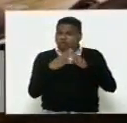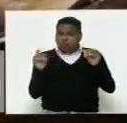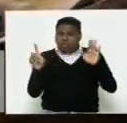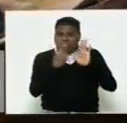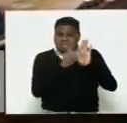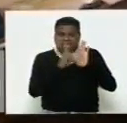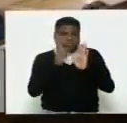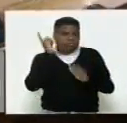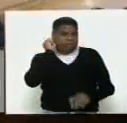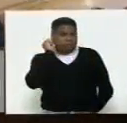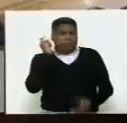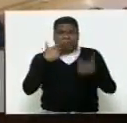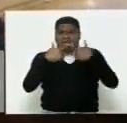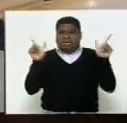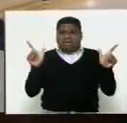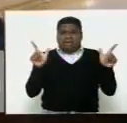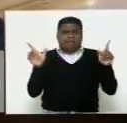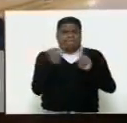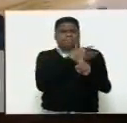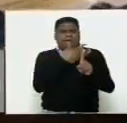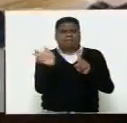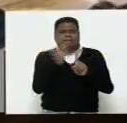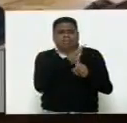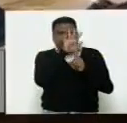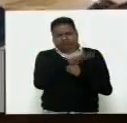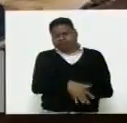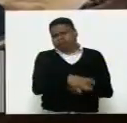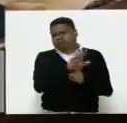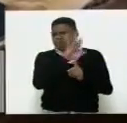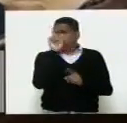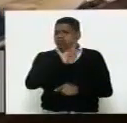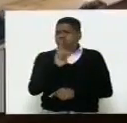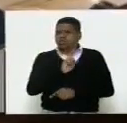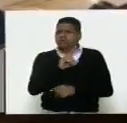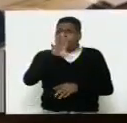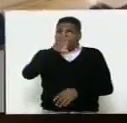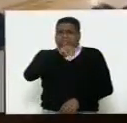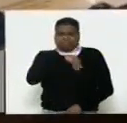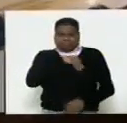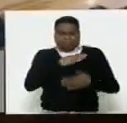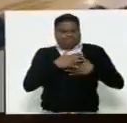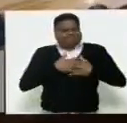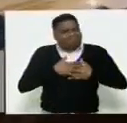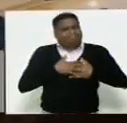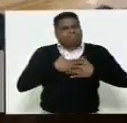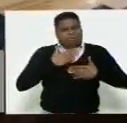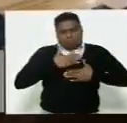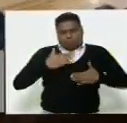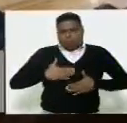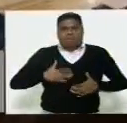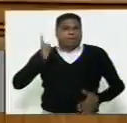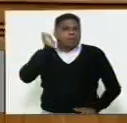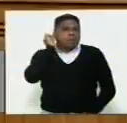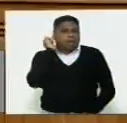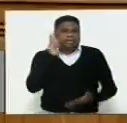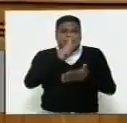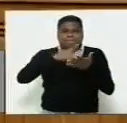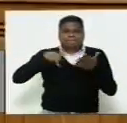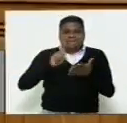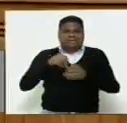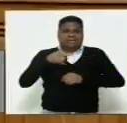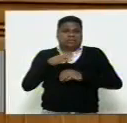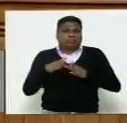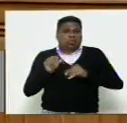una Vida Libre de Violencia, tipifica ese delito como la apropiación del cuerpo de las mujeres por parte de los operadores de salud